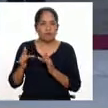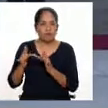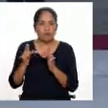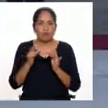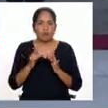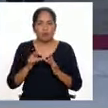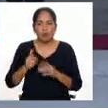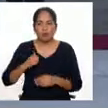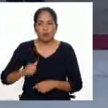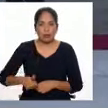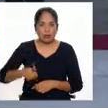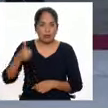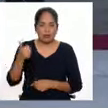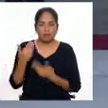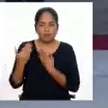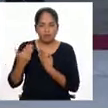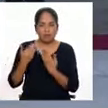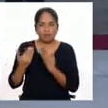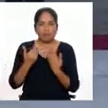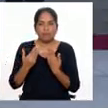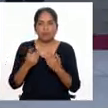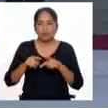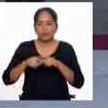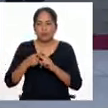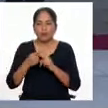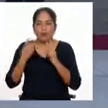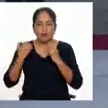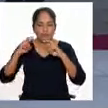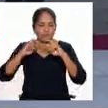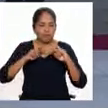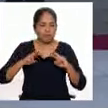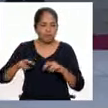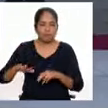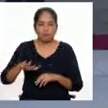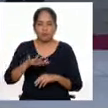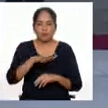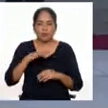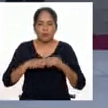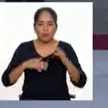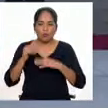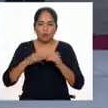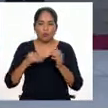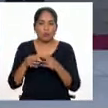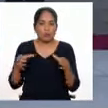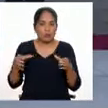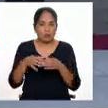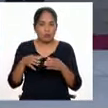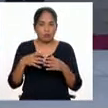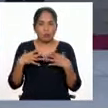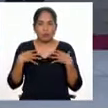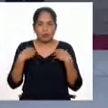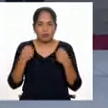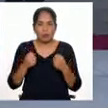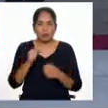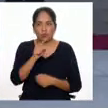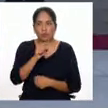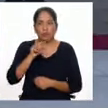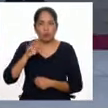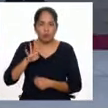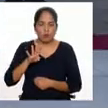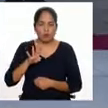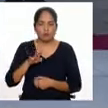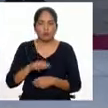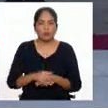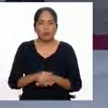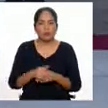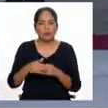con el alcalde provincial. Vamos a empezar el estudio para la construcción de un centro de salud 1-4 allá en